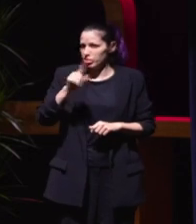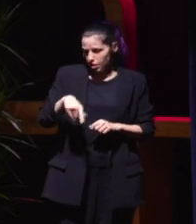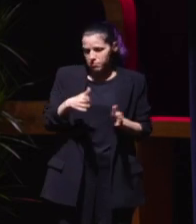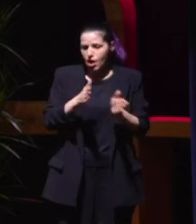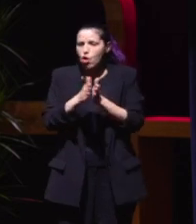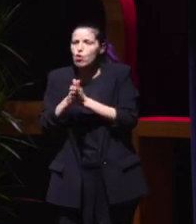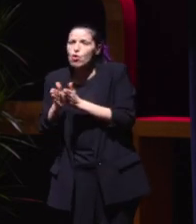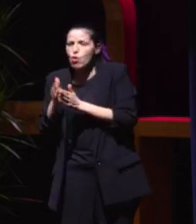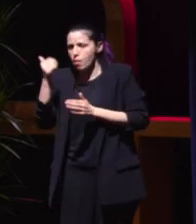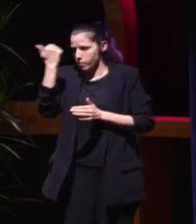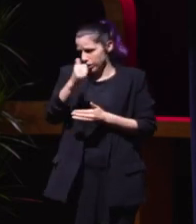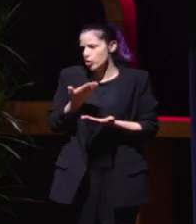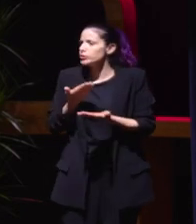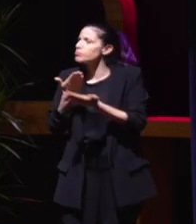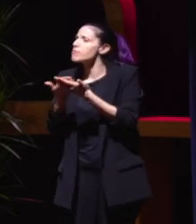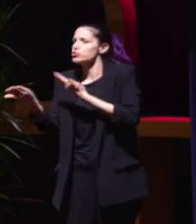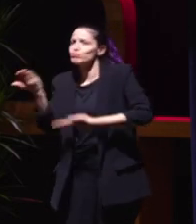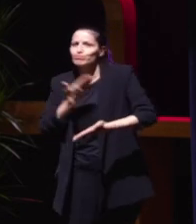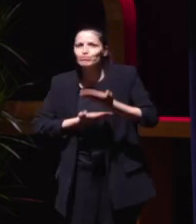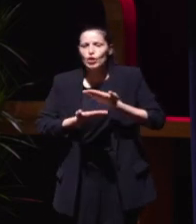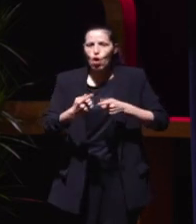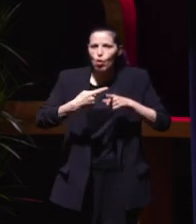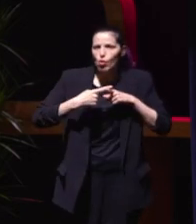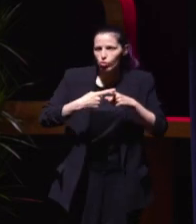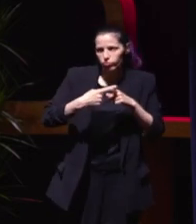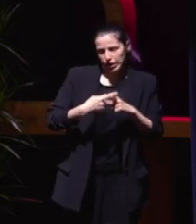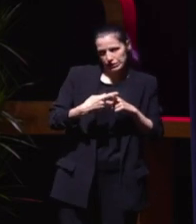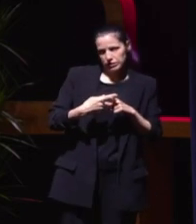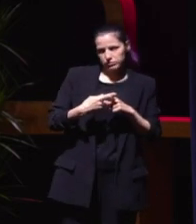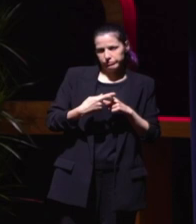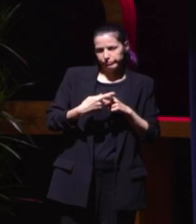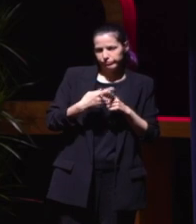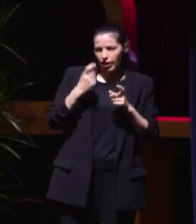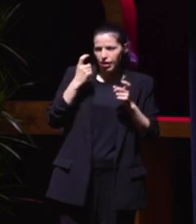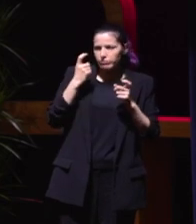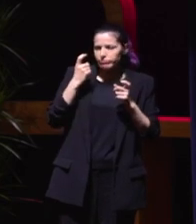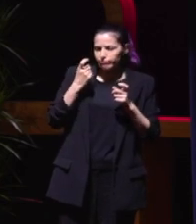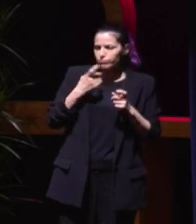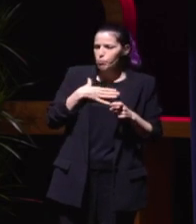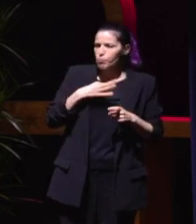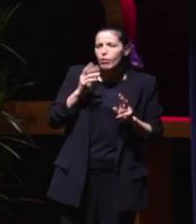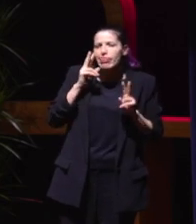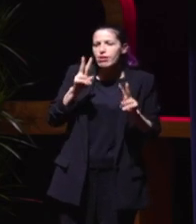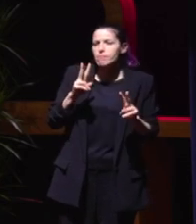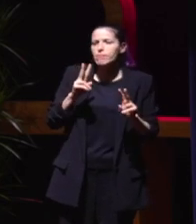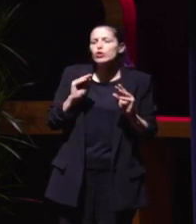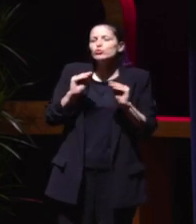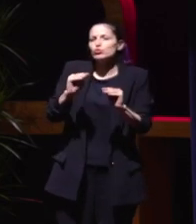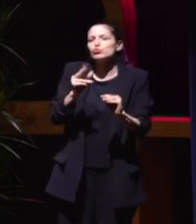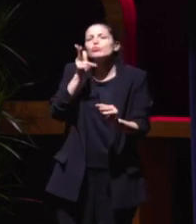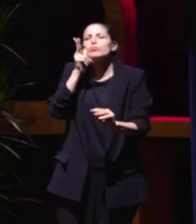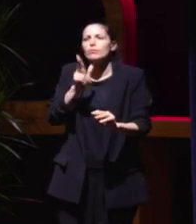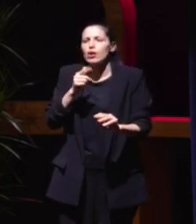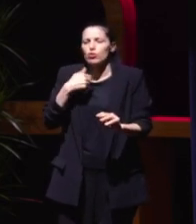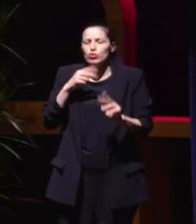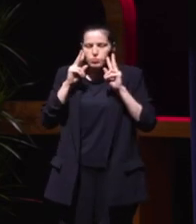a los hombres que compartan que ellos sean capaces de ver su privilegio como yo por ejemplo Reconozco el